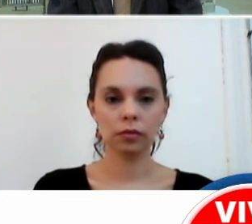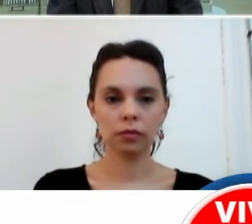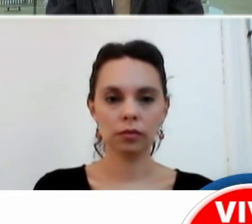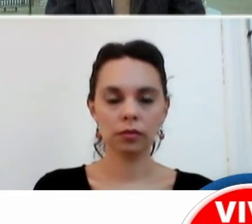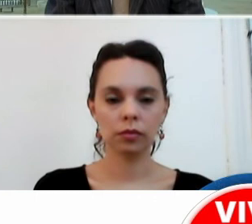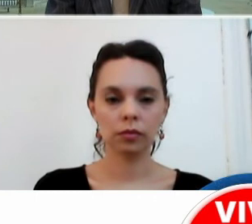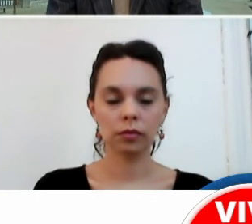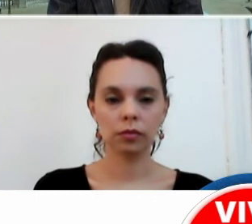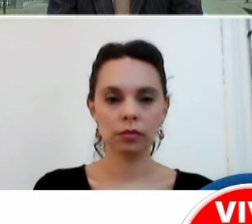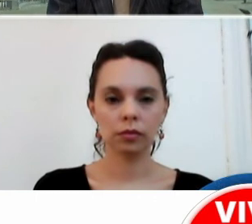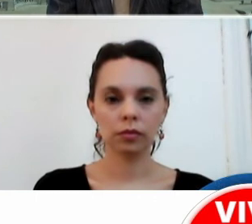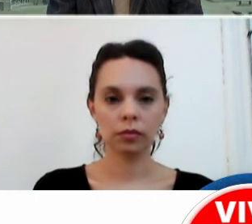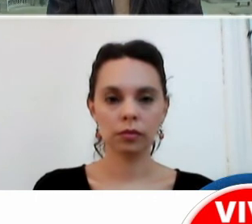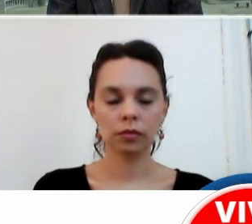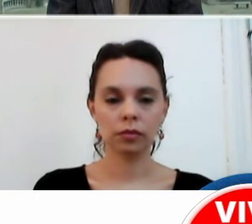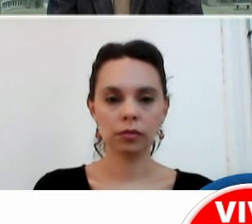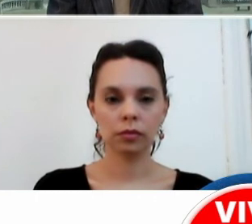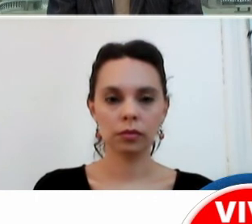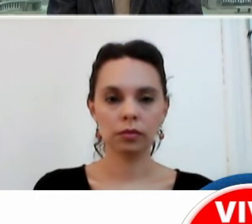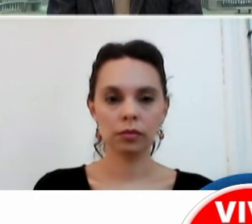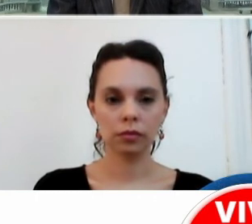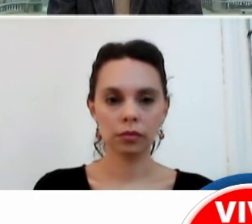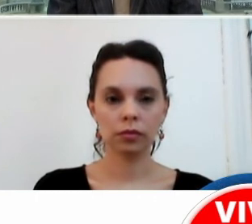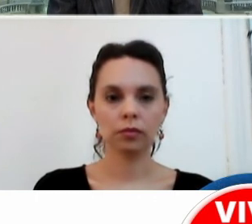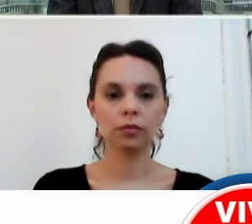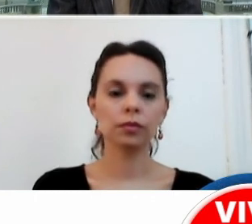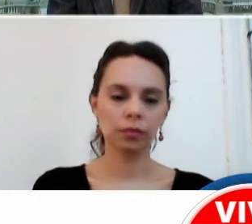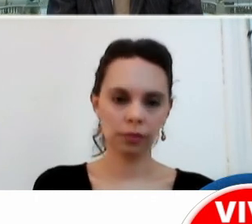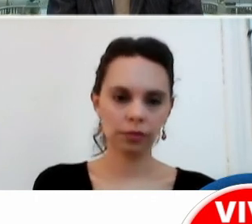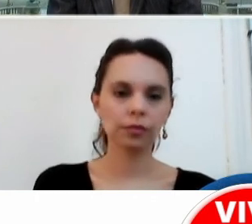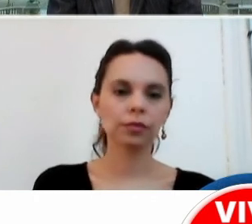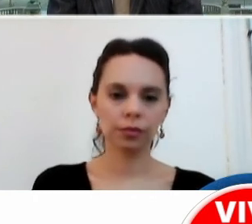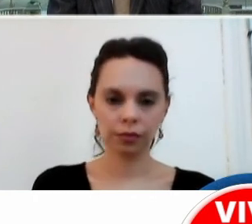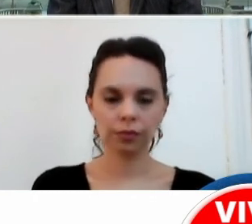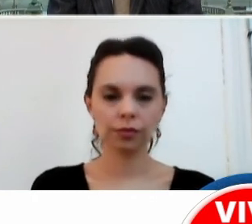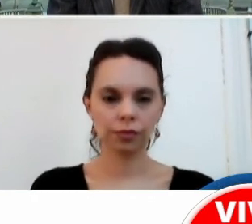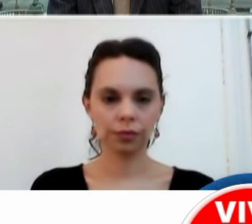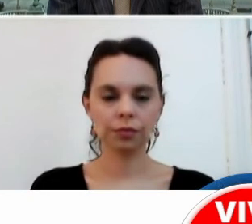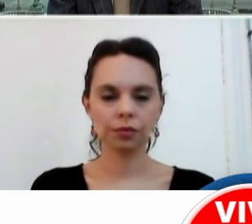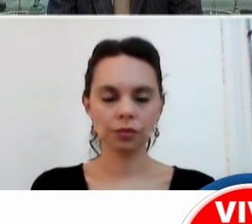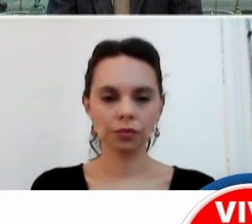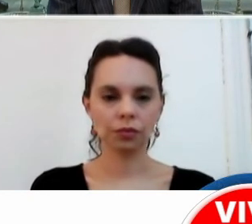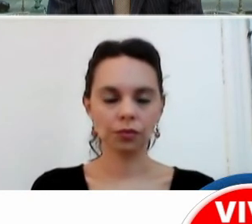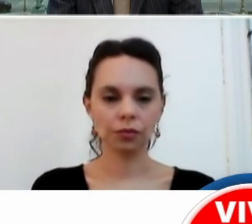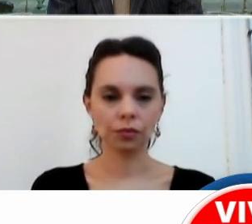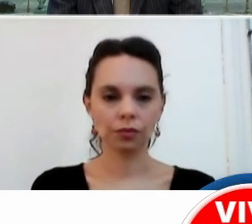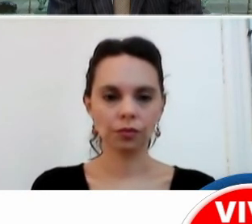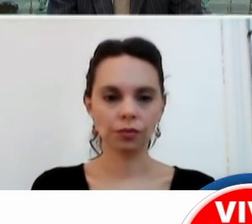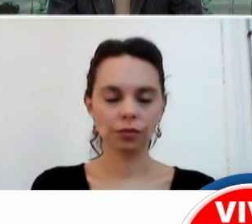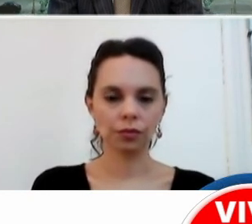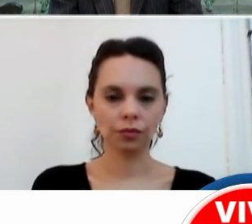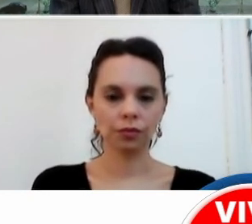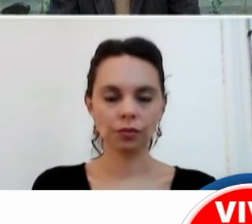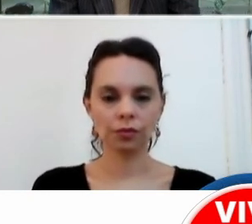las exportaciones, hay más retenciones, por lo tanto, más recaudación, hay más recaudación, hay más ingresos